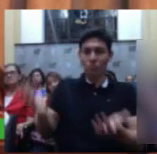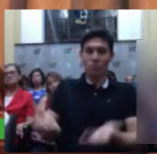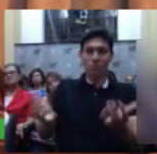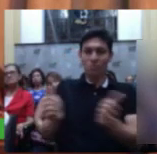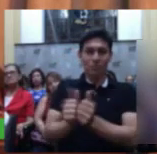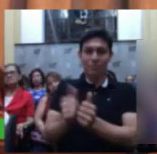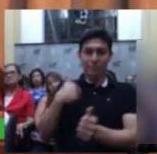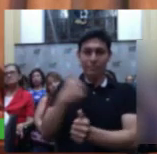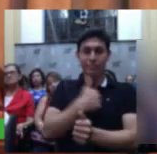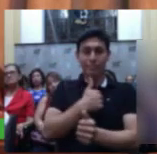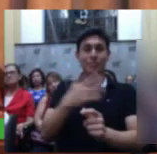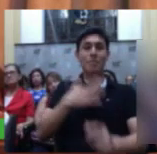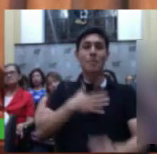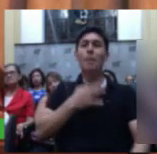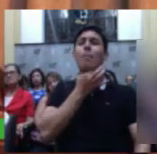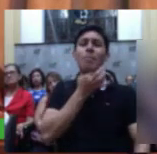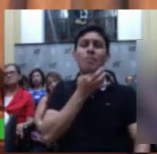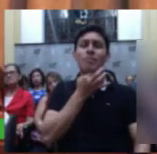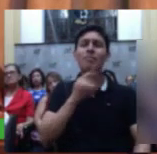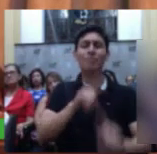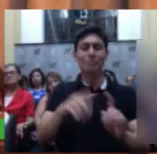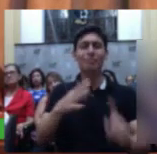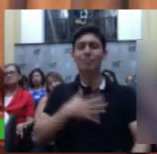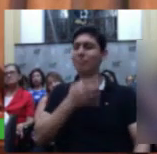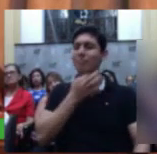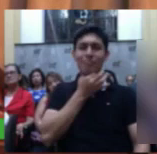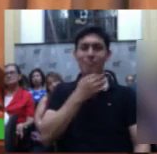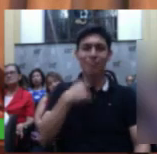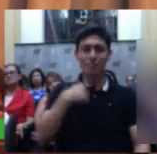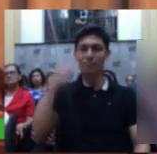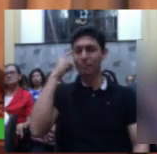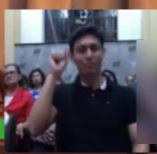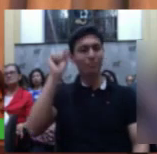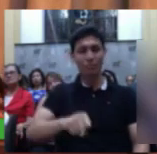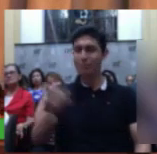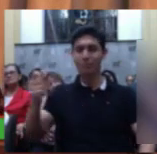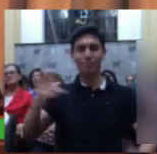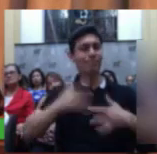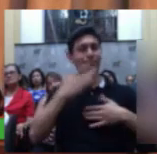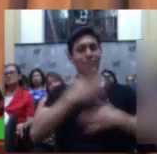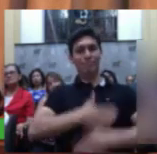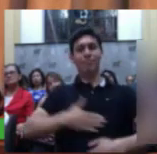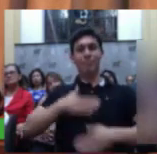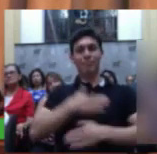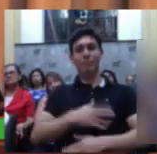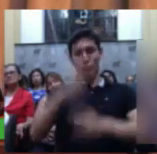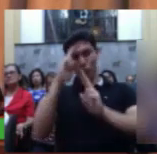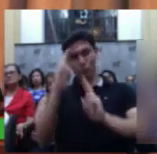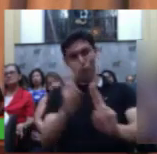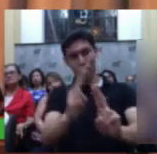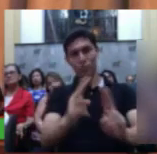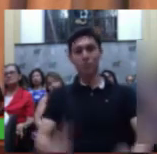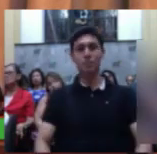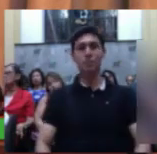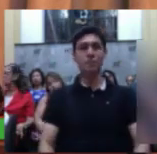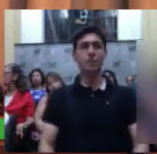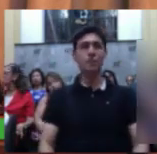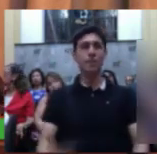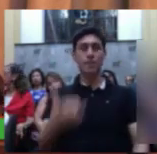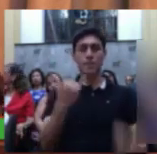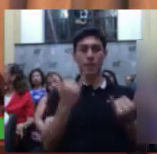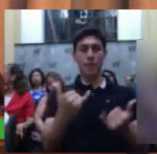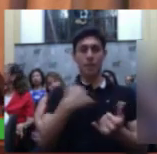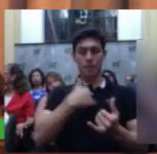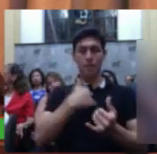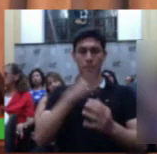estoy seguro que mi abuelo debe estar disfrutando con particular intensidad este homenaje. Me permito incluirlo en